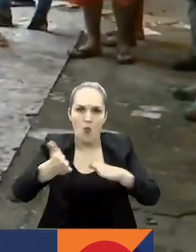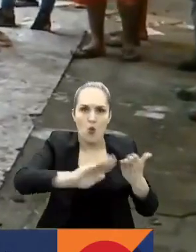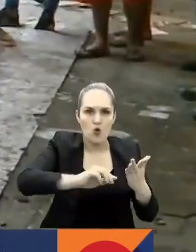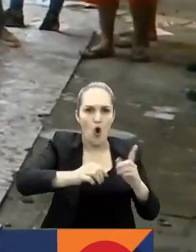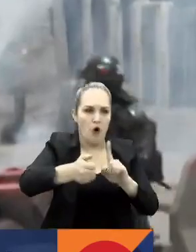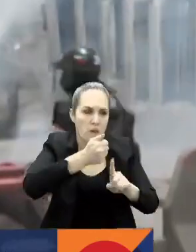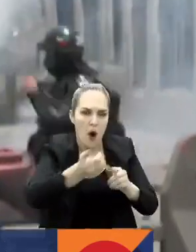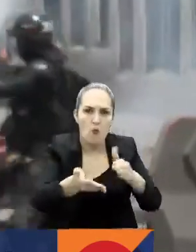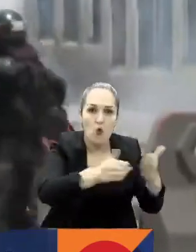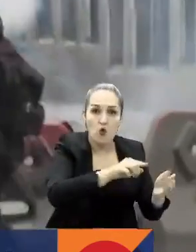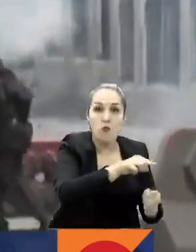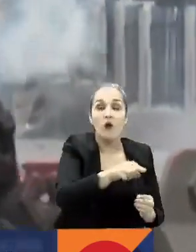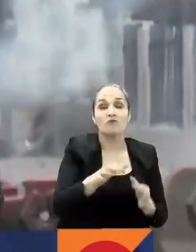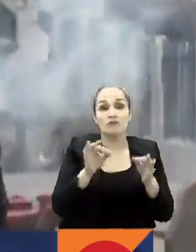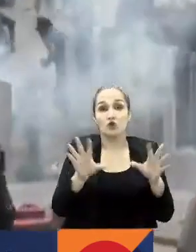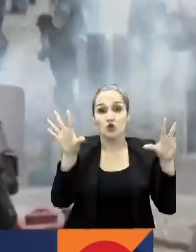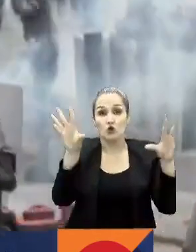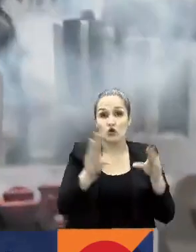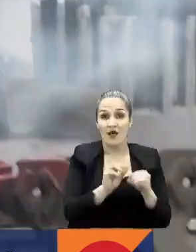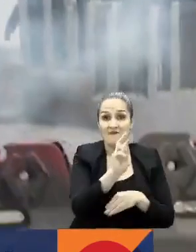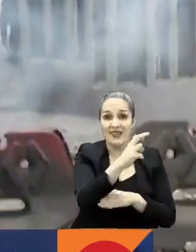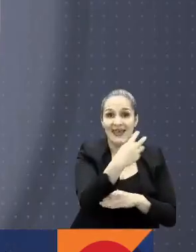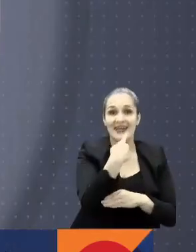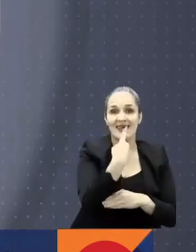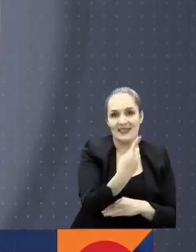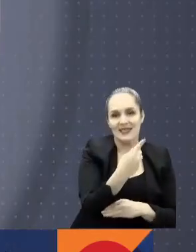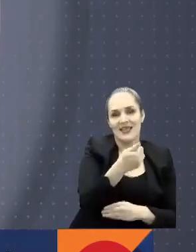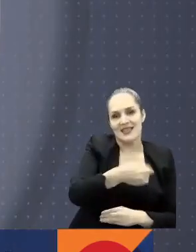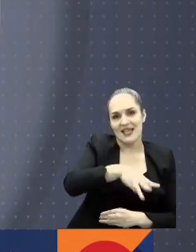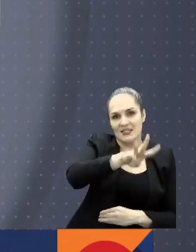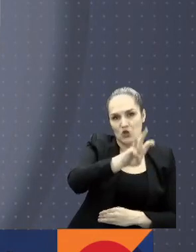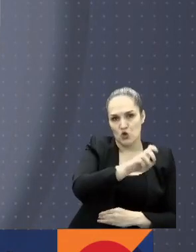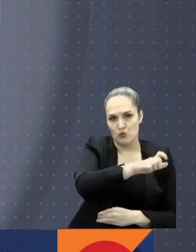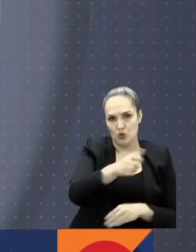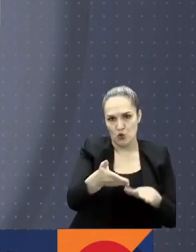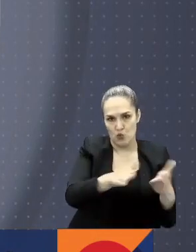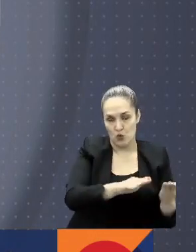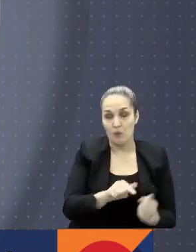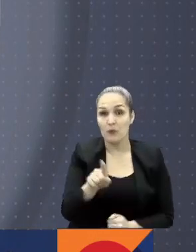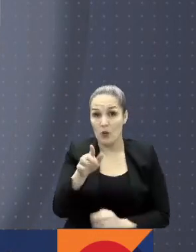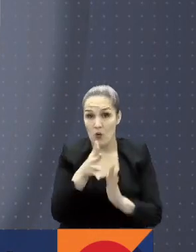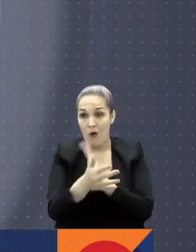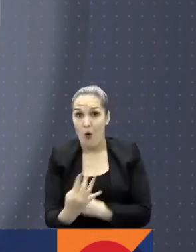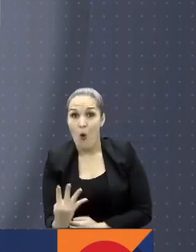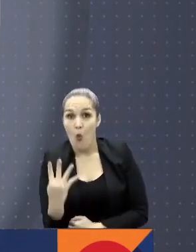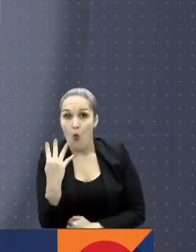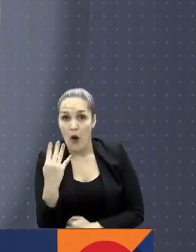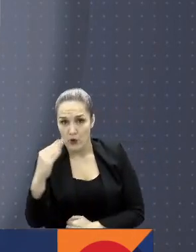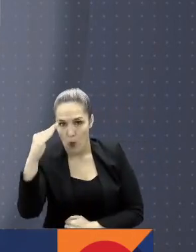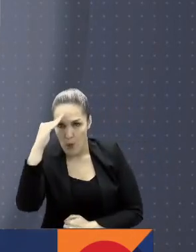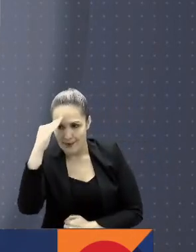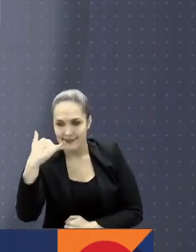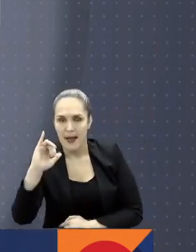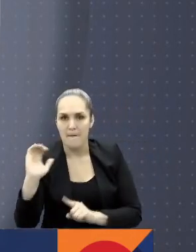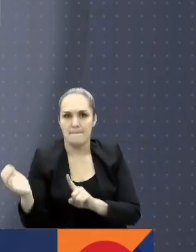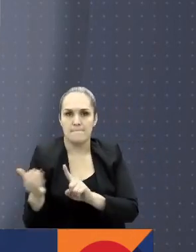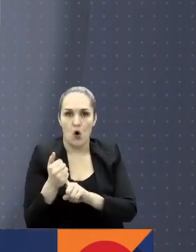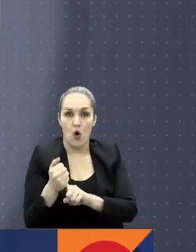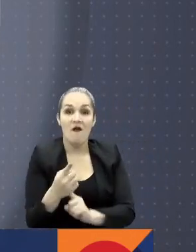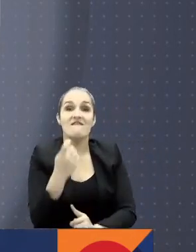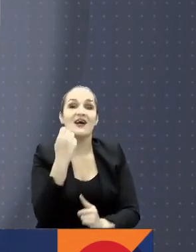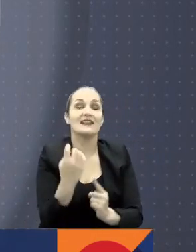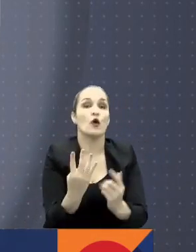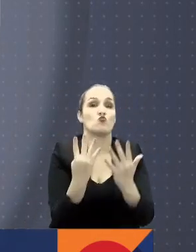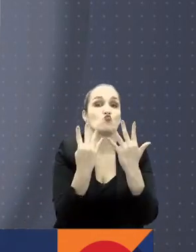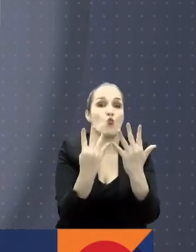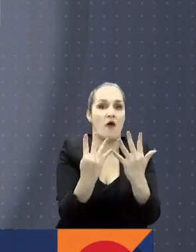civiles muertos que reporta la Fiscalía y la Defensoría. Dentro de esos hay 4 en donde están identificados la policía, hay 9 más en investigación. En